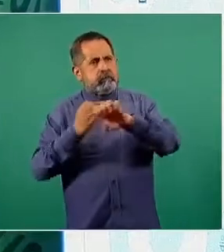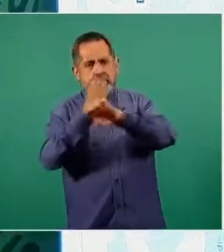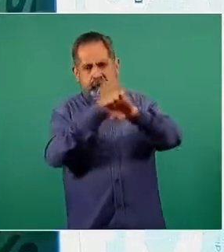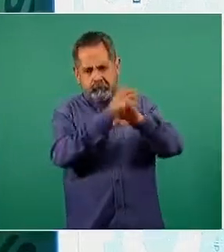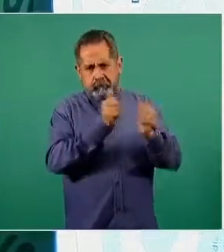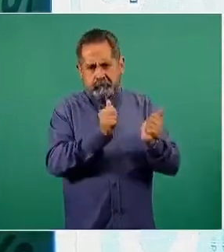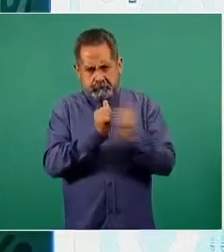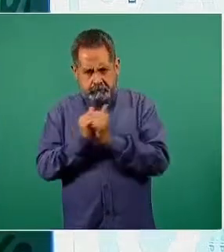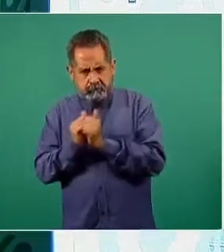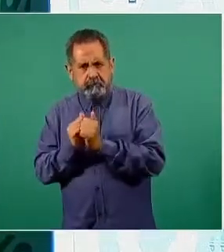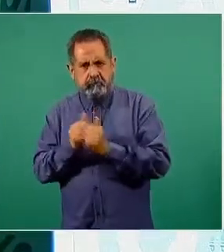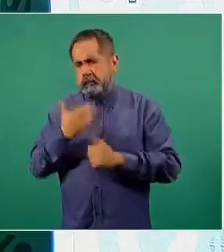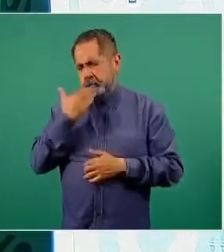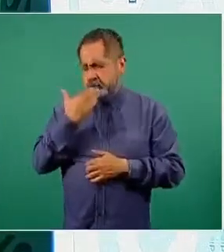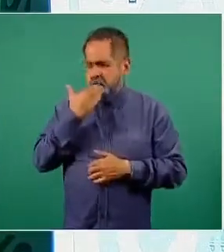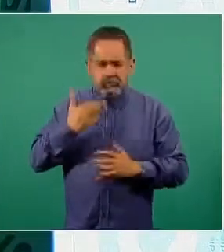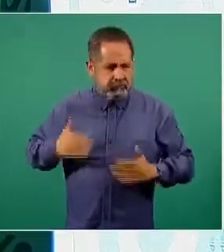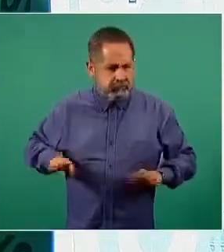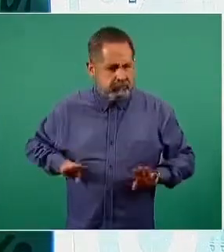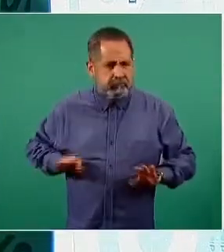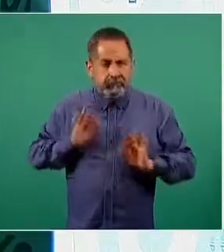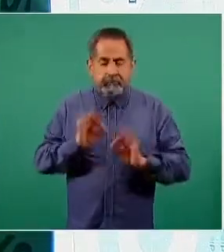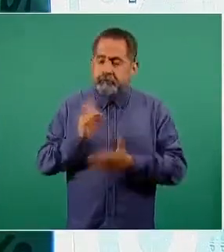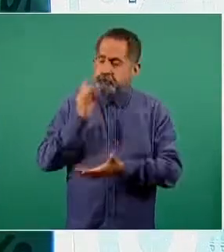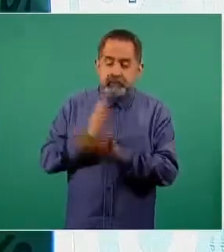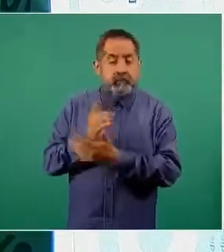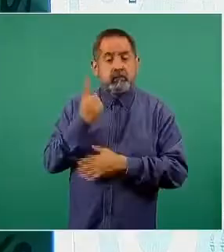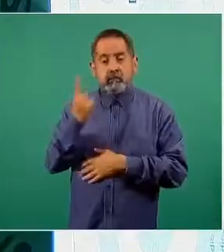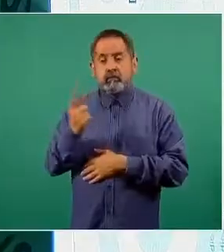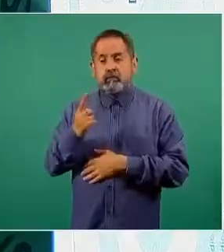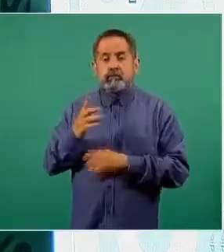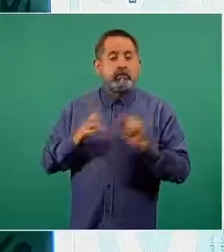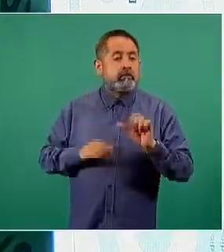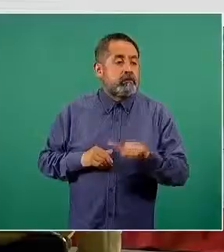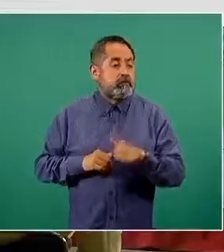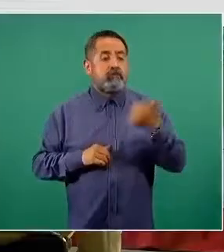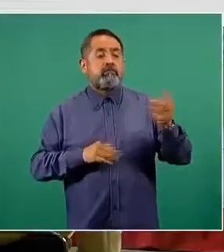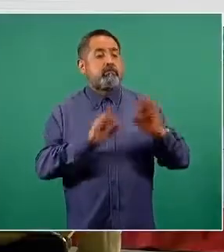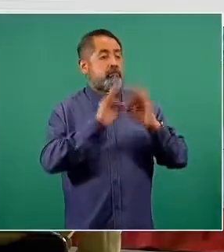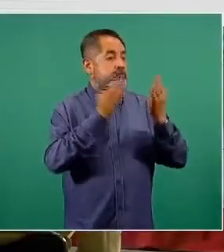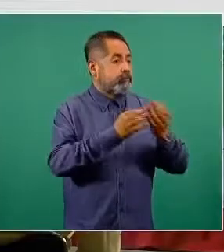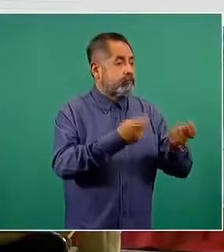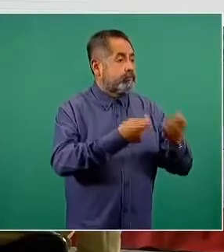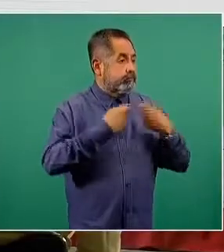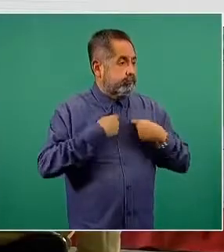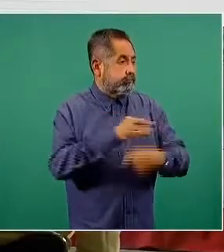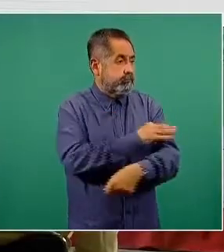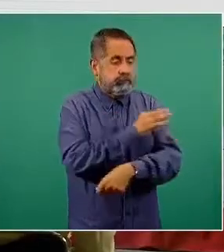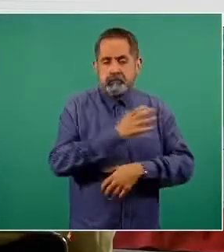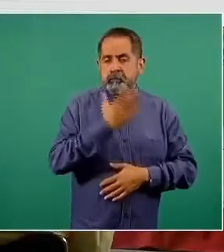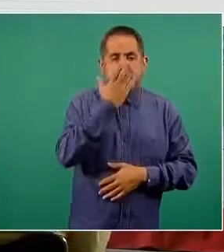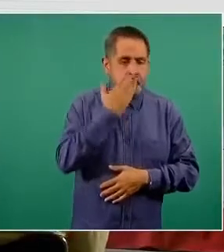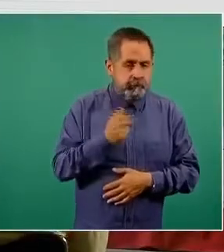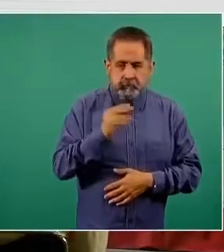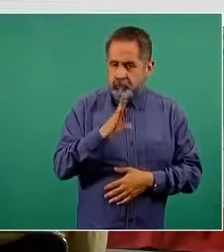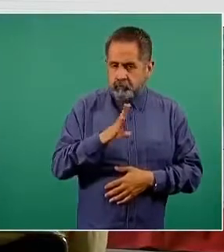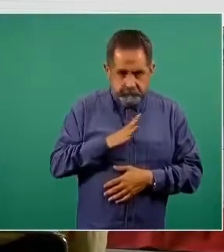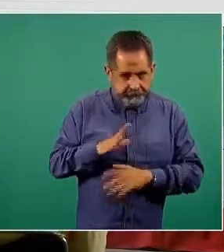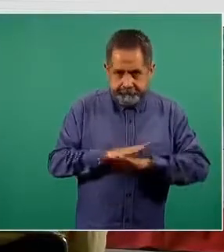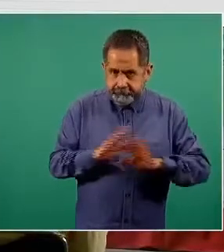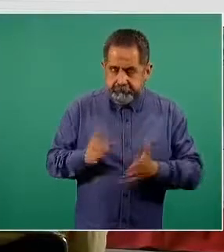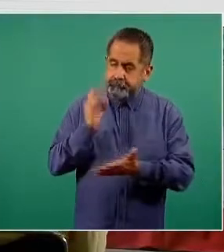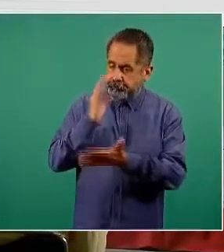entidades federativas, lo cual es muy benéfico, pero es un solo programa, no hay variantes de programa. Y algo que es importantísimo dejar en